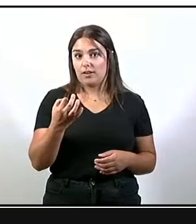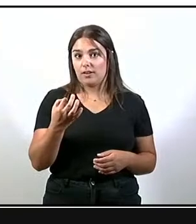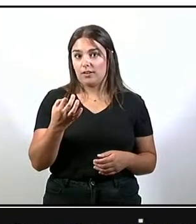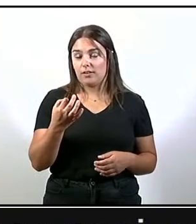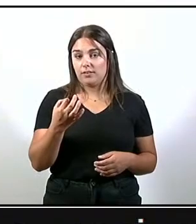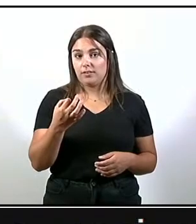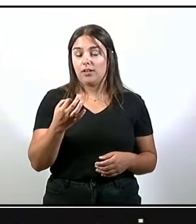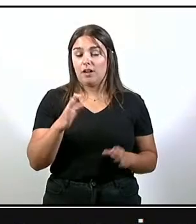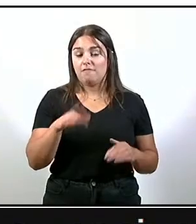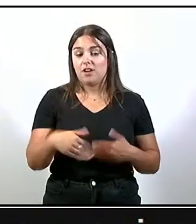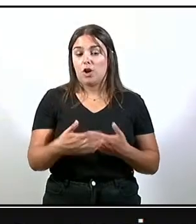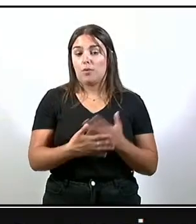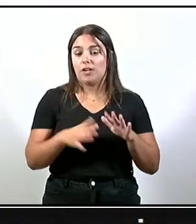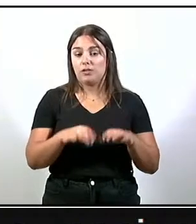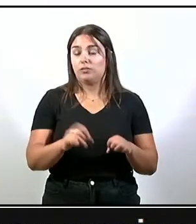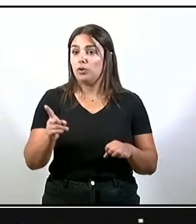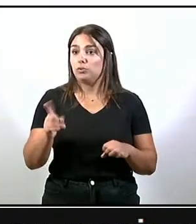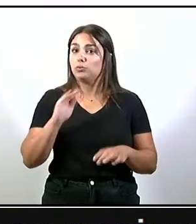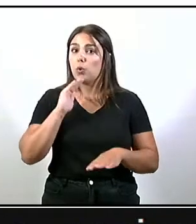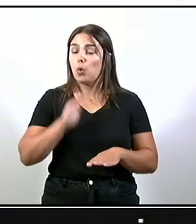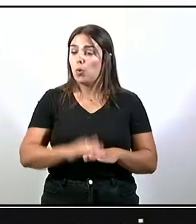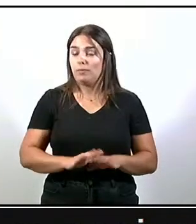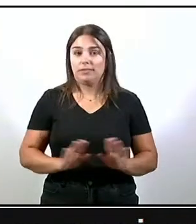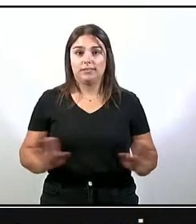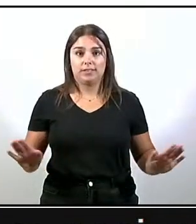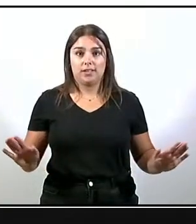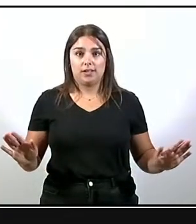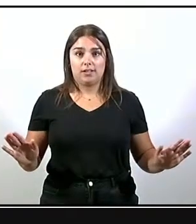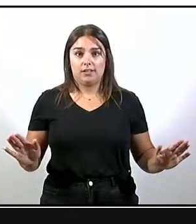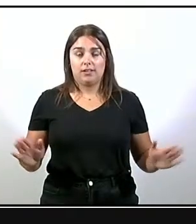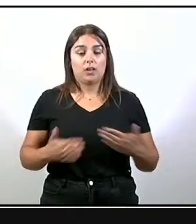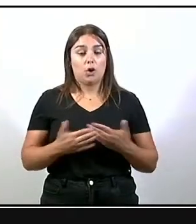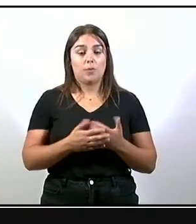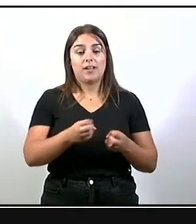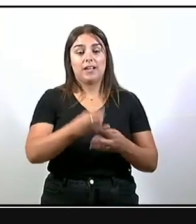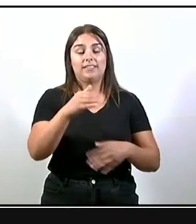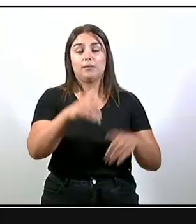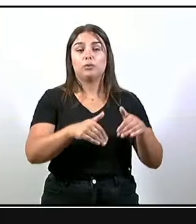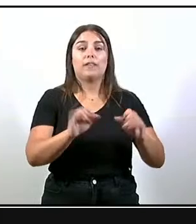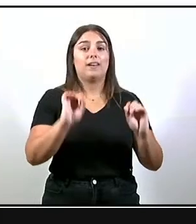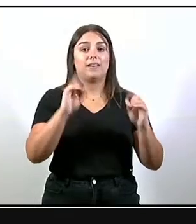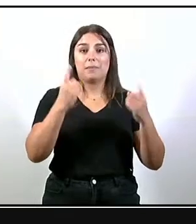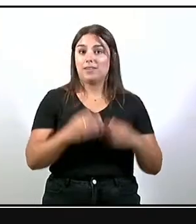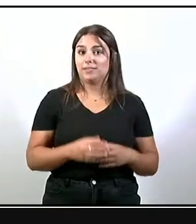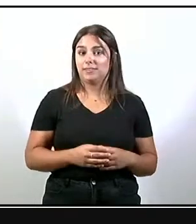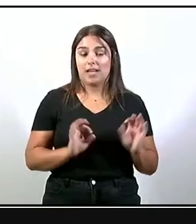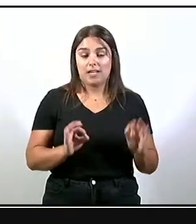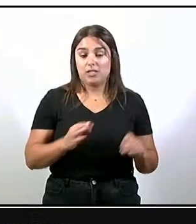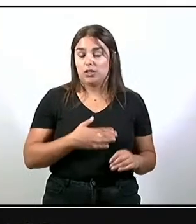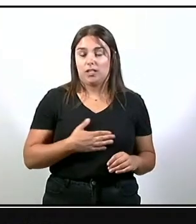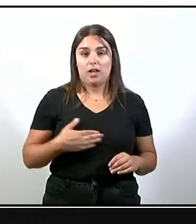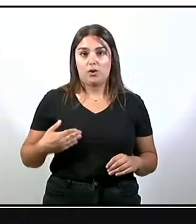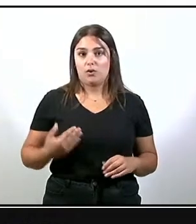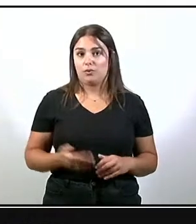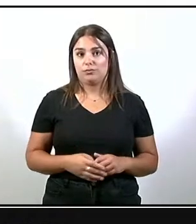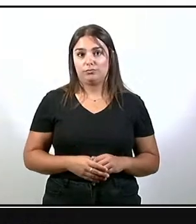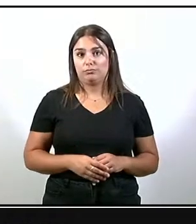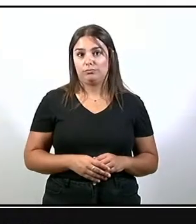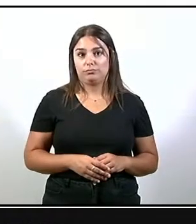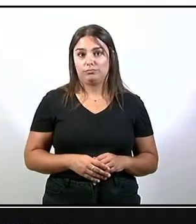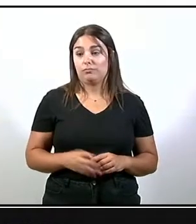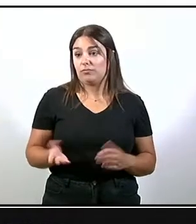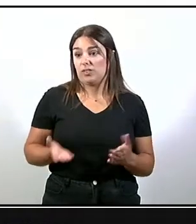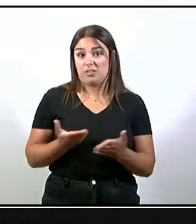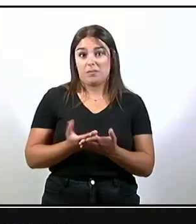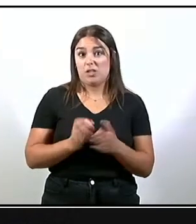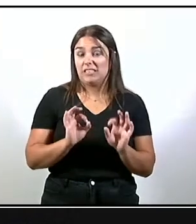votada, ¿no? Es sencillamente que cumplan lo que han dicho, que gobierne la lista más votada. De eso se trata. Si lo están pidiendo,